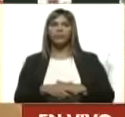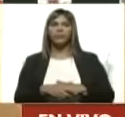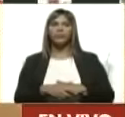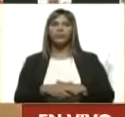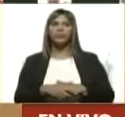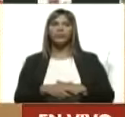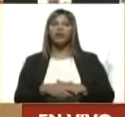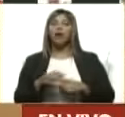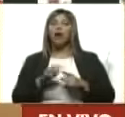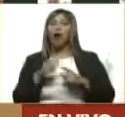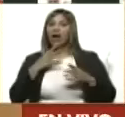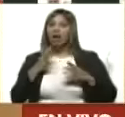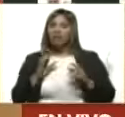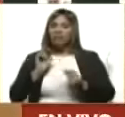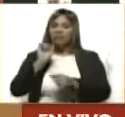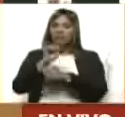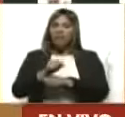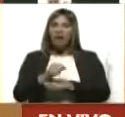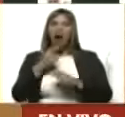abrumadora,